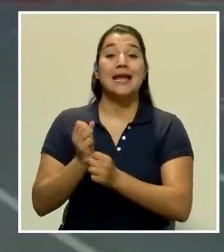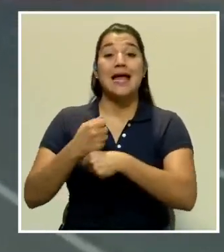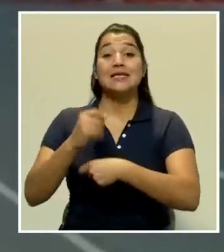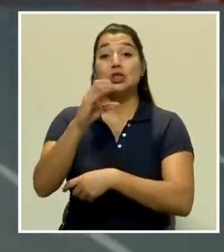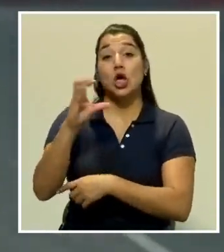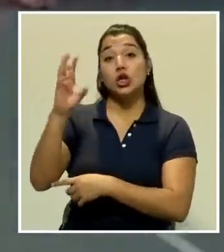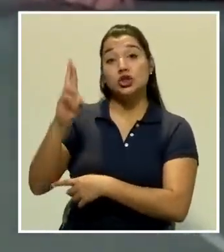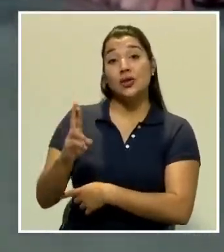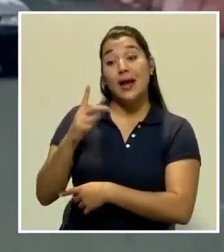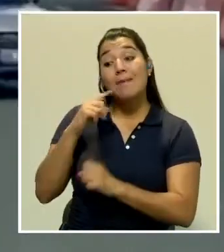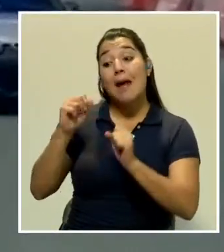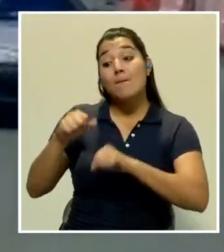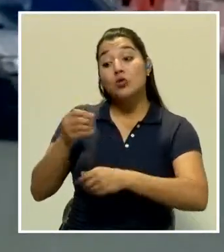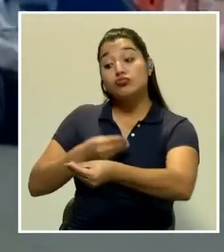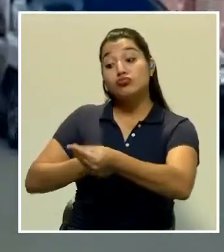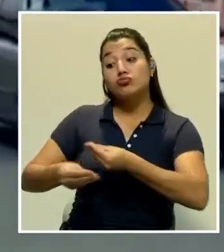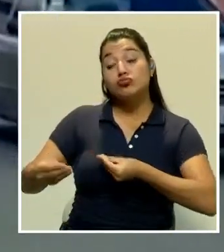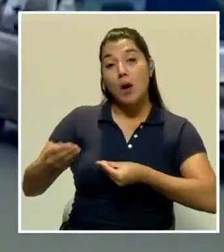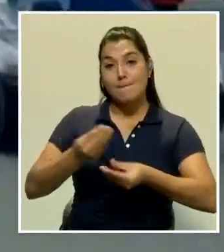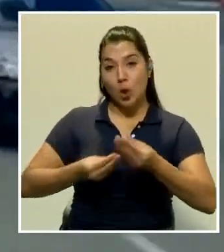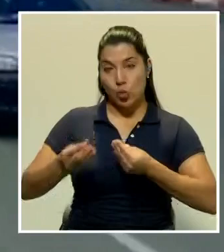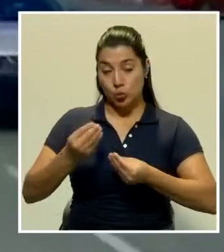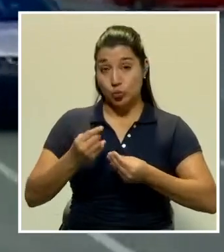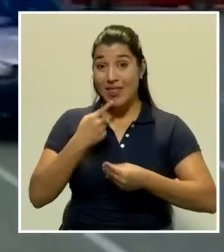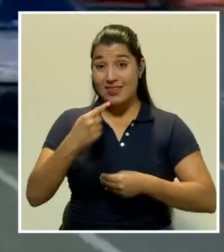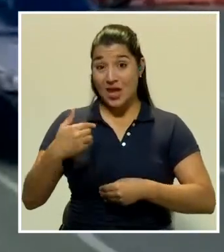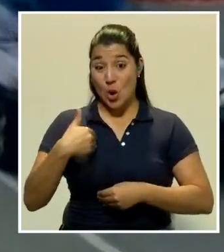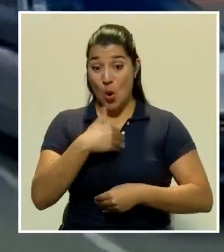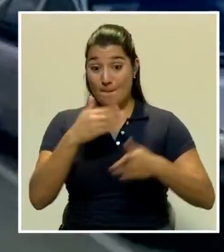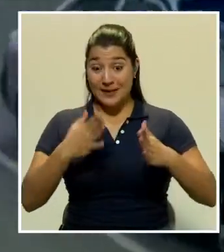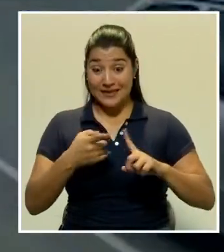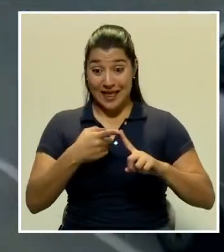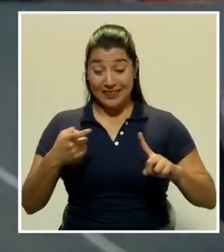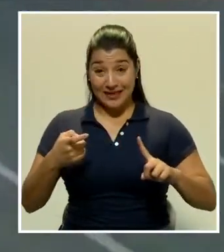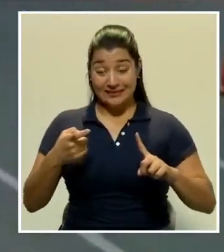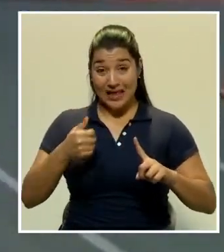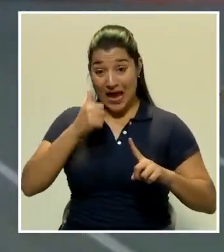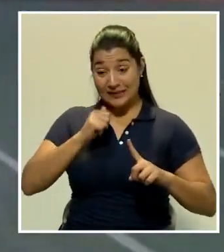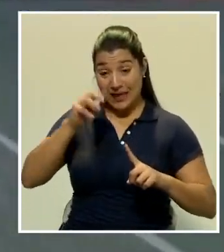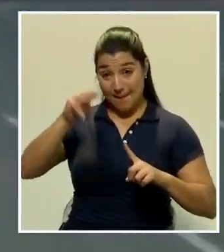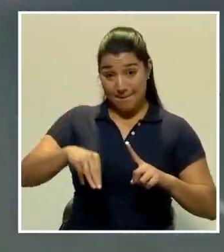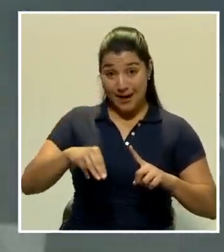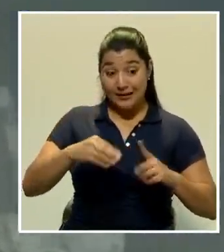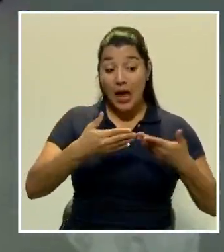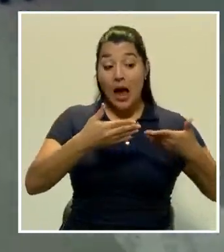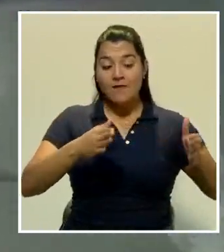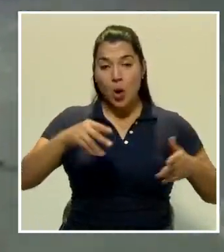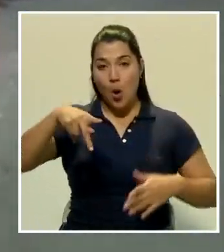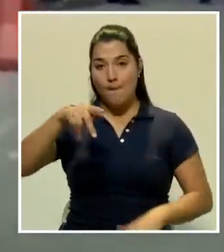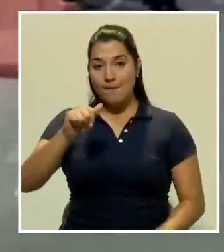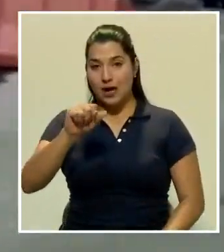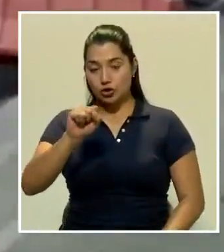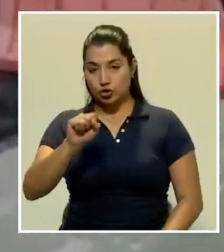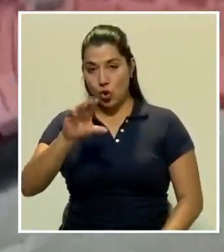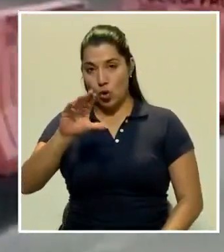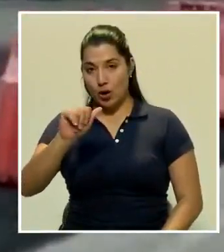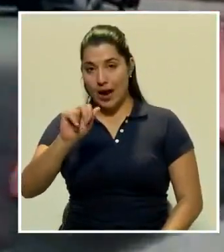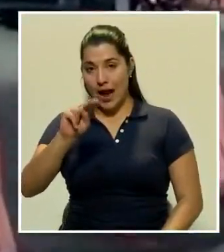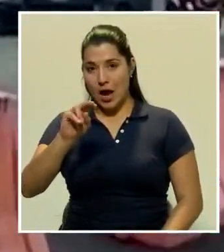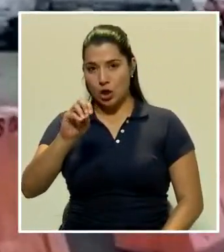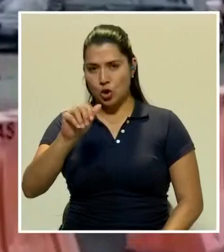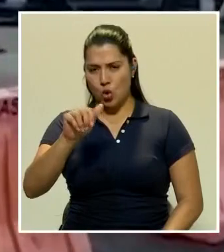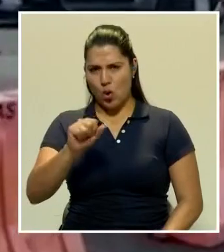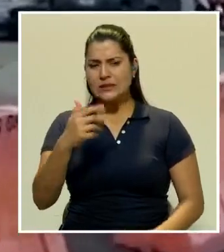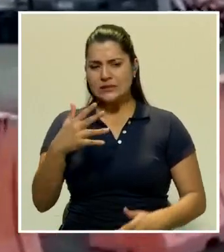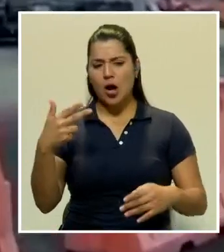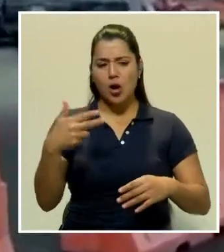el transporte de mercancías. La ministra manifestó que desde este martes, con la apertura de Paso Canoas, se ha contabilizado el ingreso y salida de